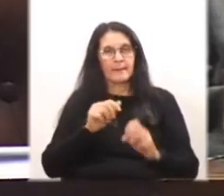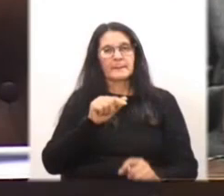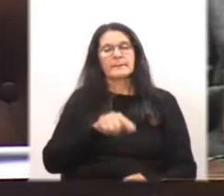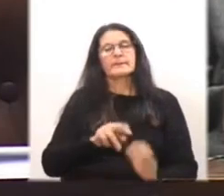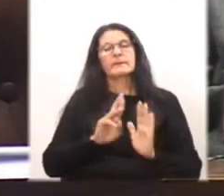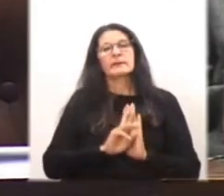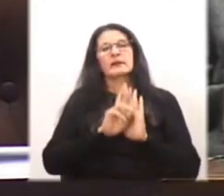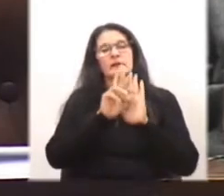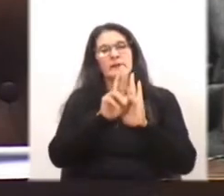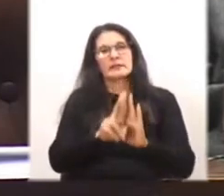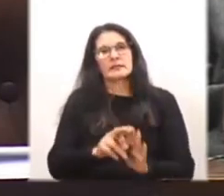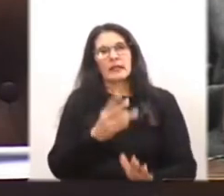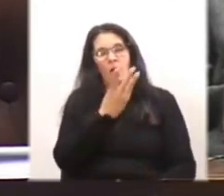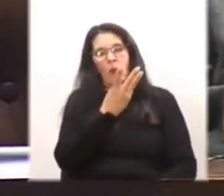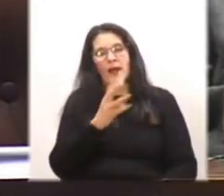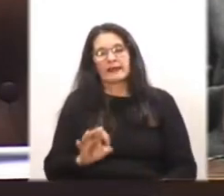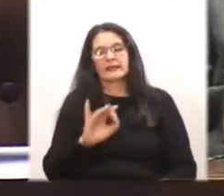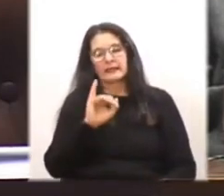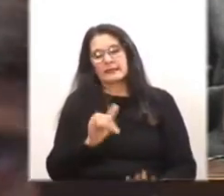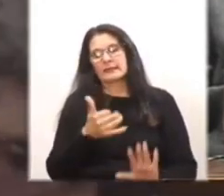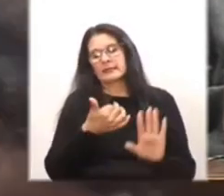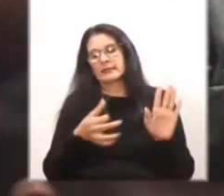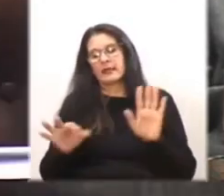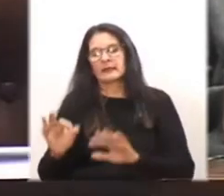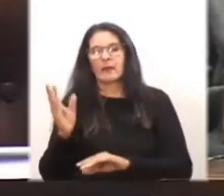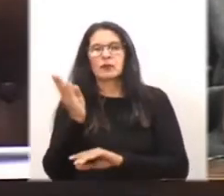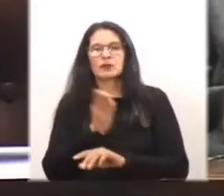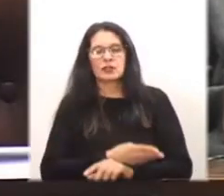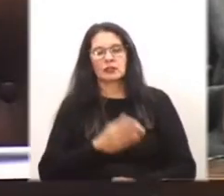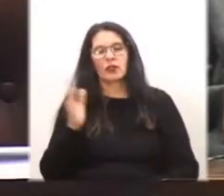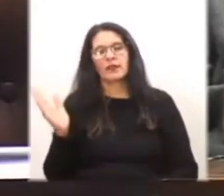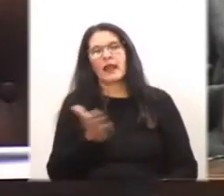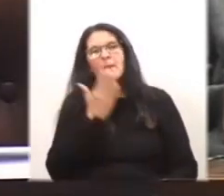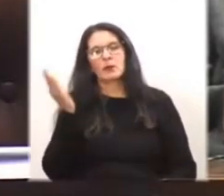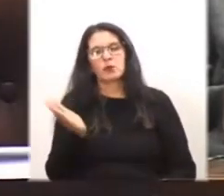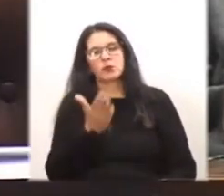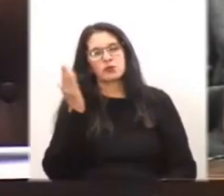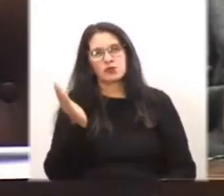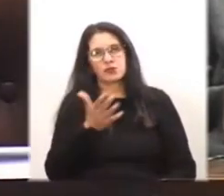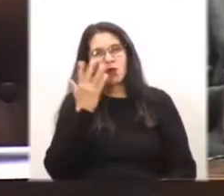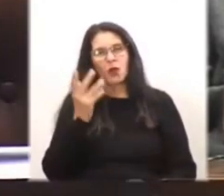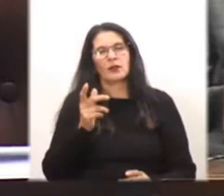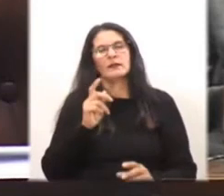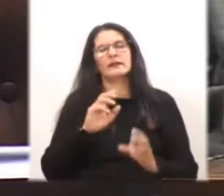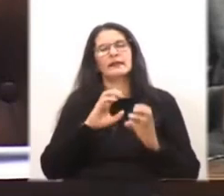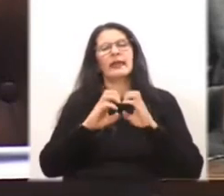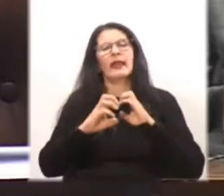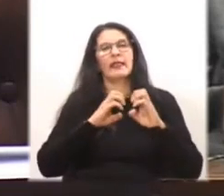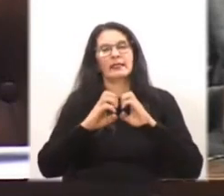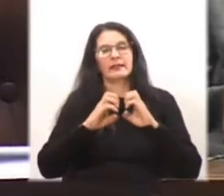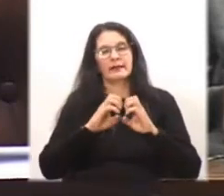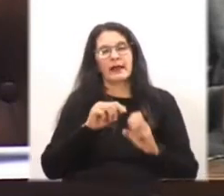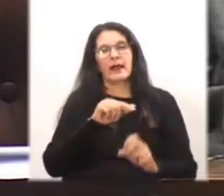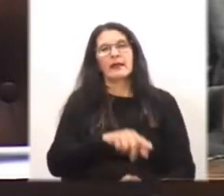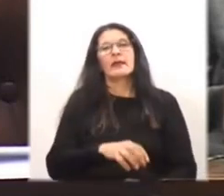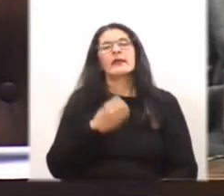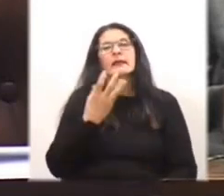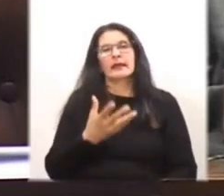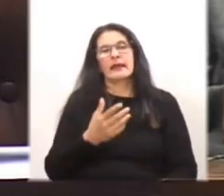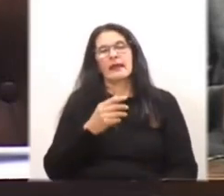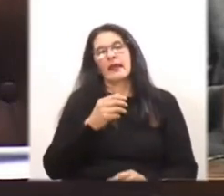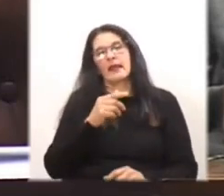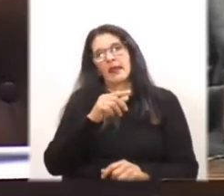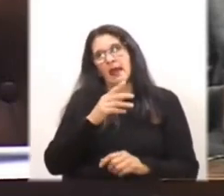representando entre el 40 y el 60% de la producción de energía eléctrica diaria que consumimos en el